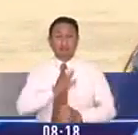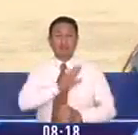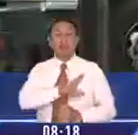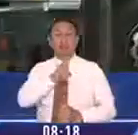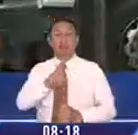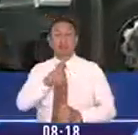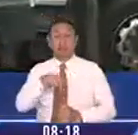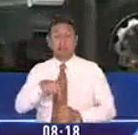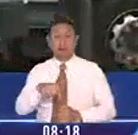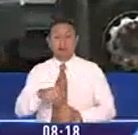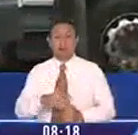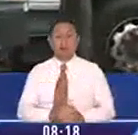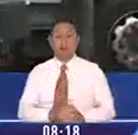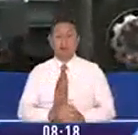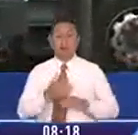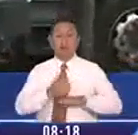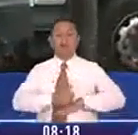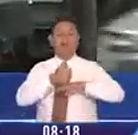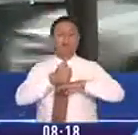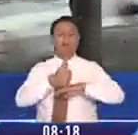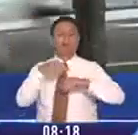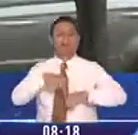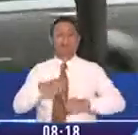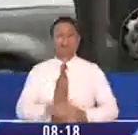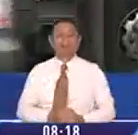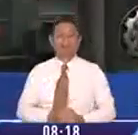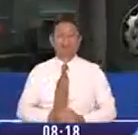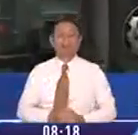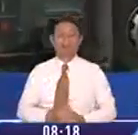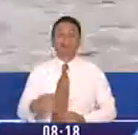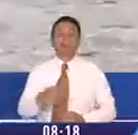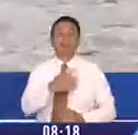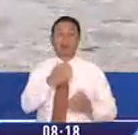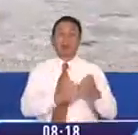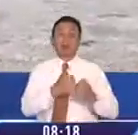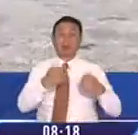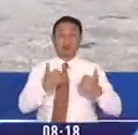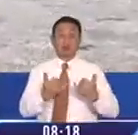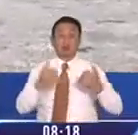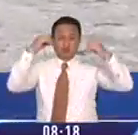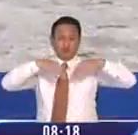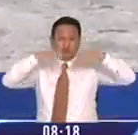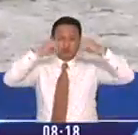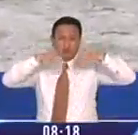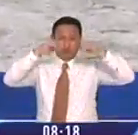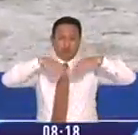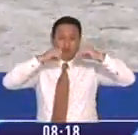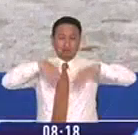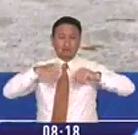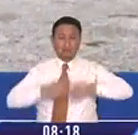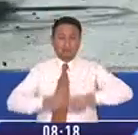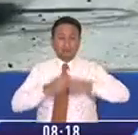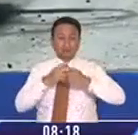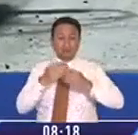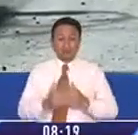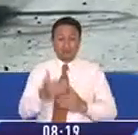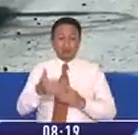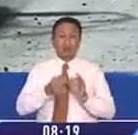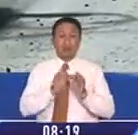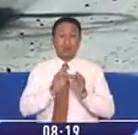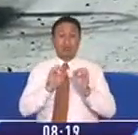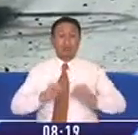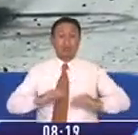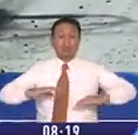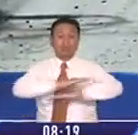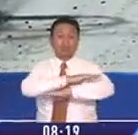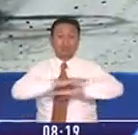tiempo. Las autoridades esperan que algunas obras no se vean interrumpidas por las lluvias, puesto que inicia una nueva fase del plan de